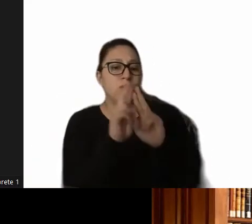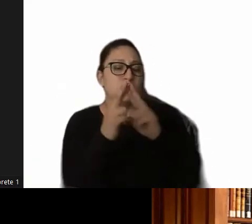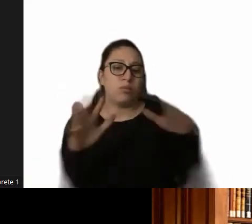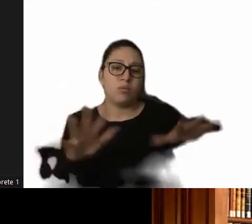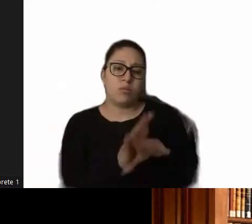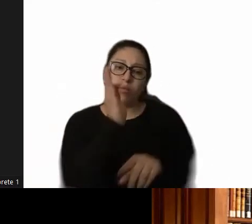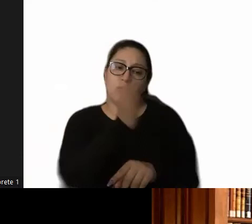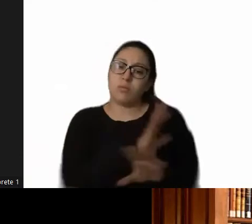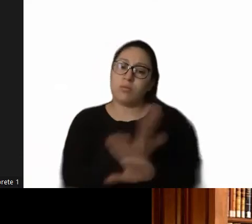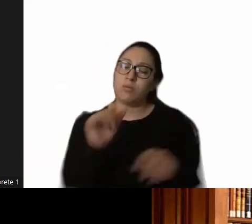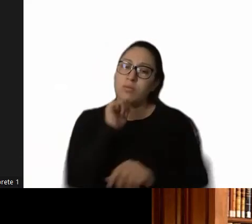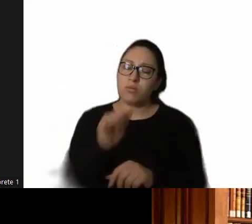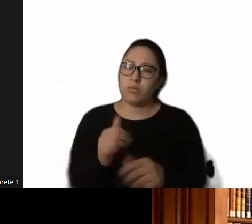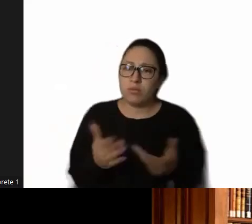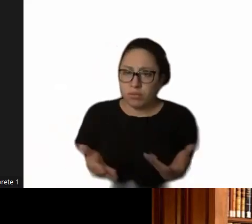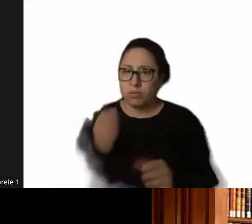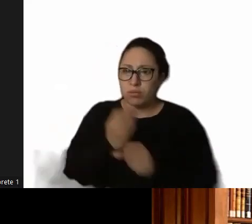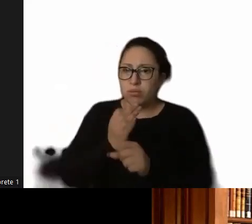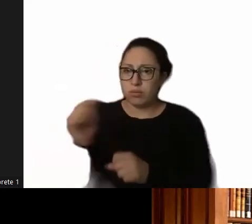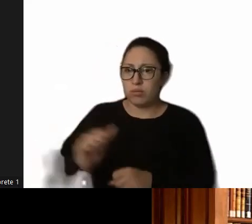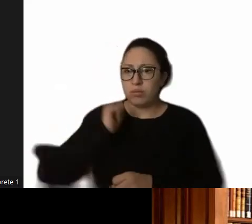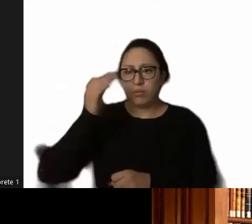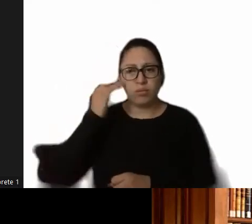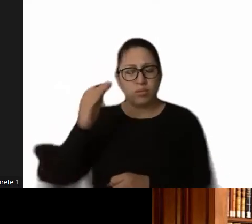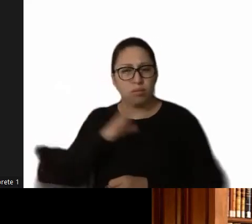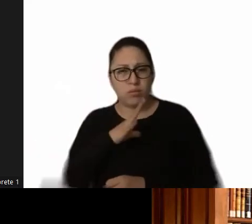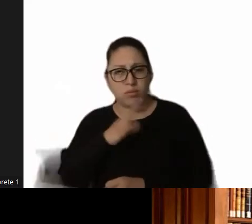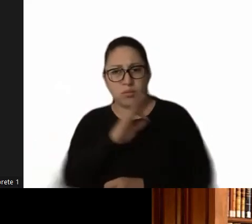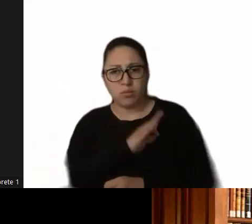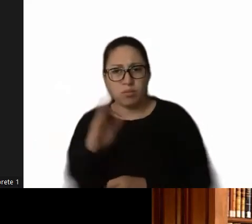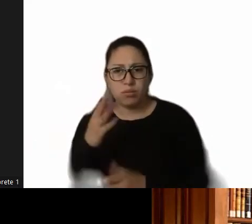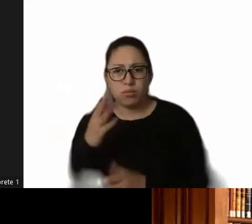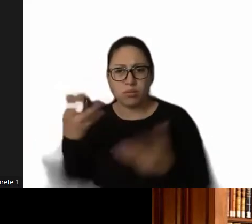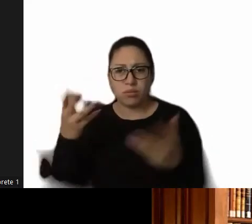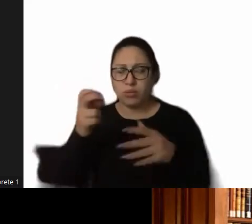se corrijan las carencias que tiene este dictamen, que repito,